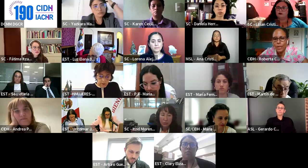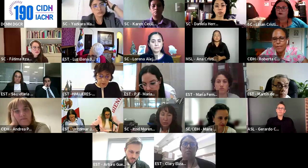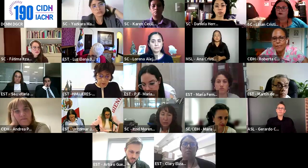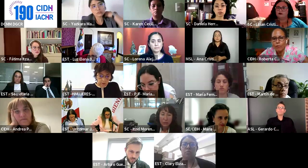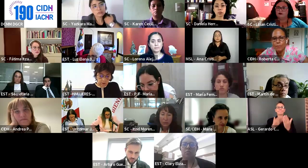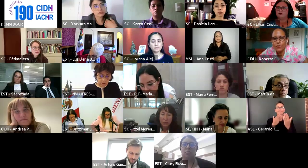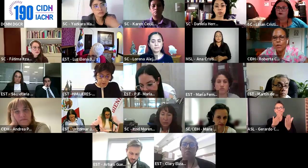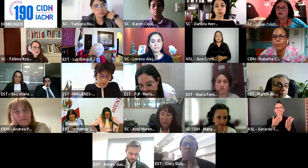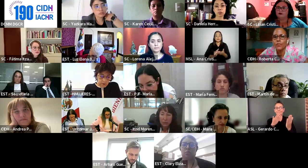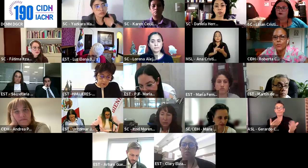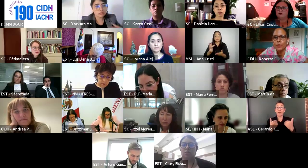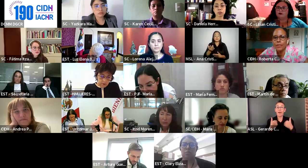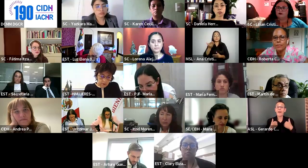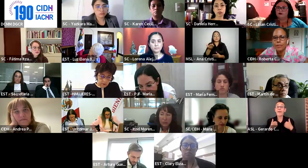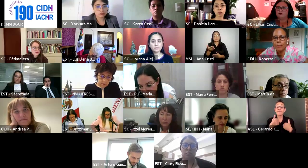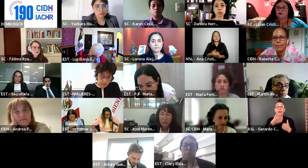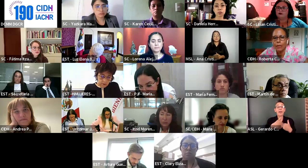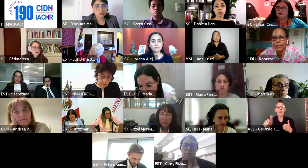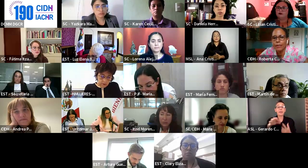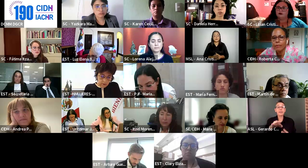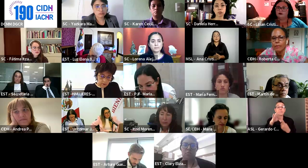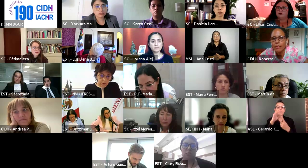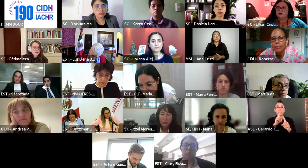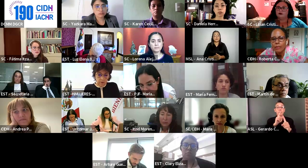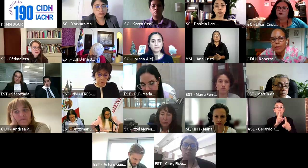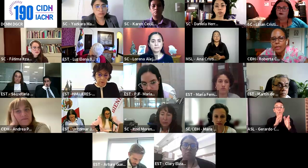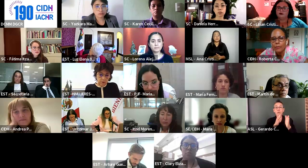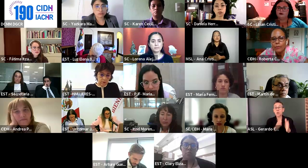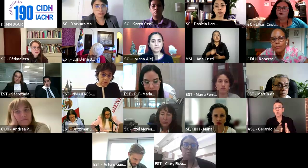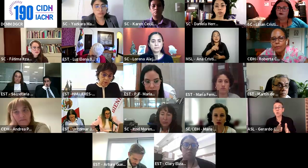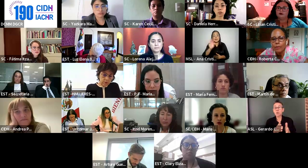Thank you. Do we have any of our special rapporteurs with us, Maria Claudia?